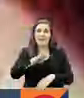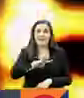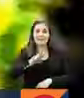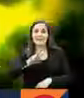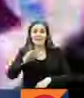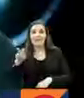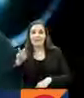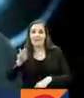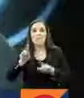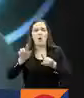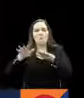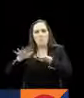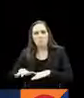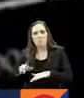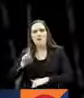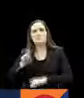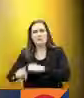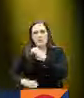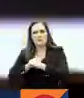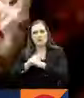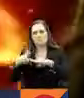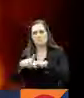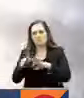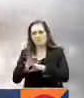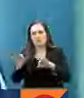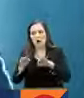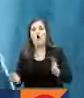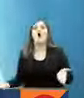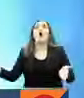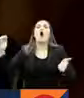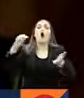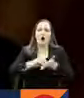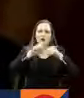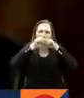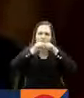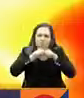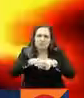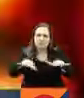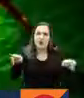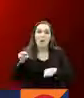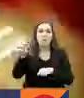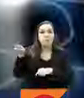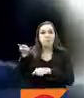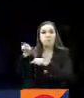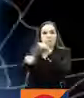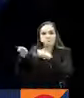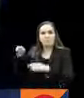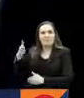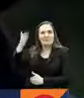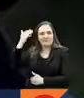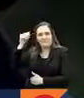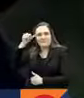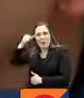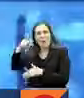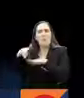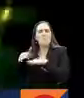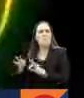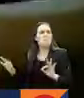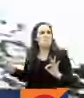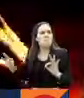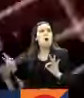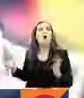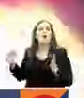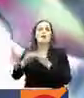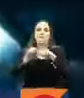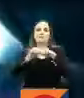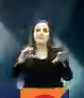de 6 años, se anunció la 16ª temporada que contará con algunos personajes de la historia original. Esto hace parte de la